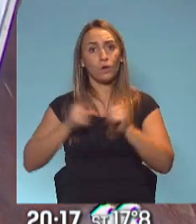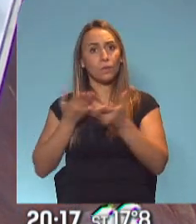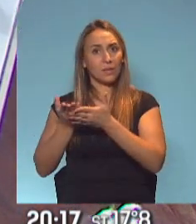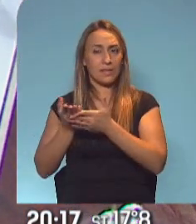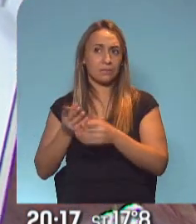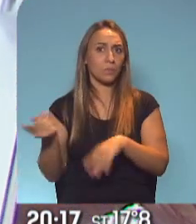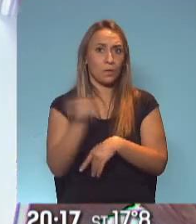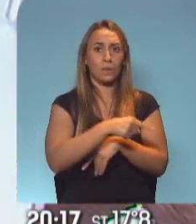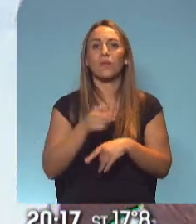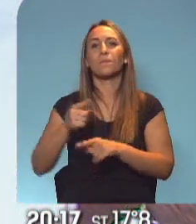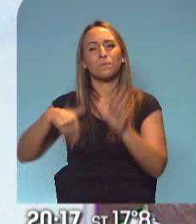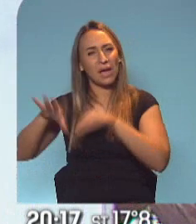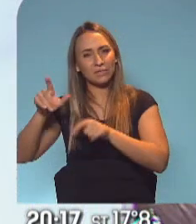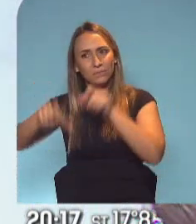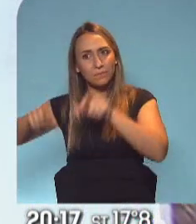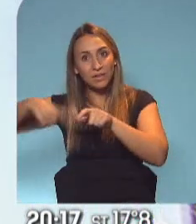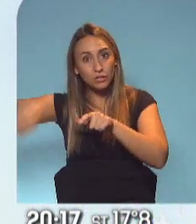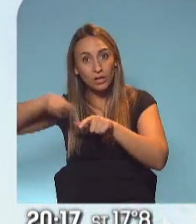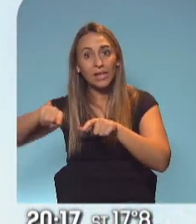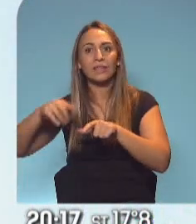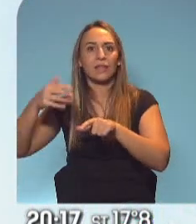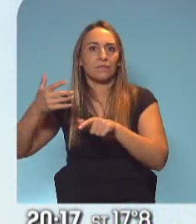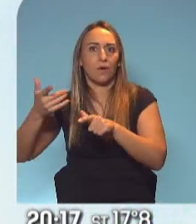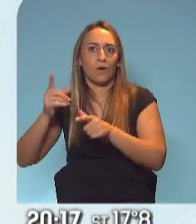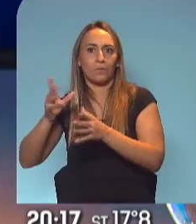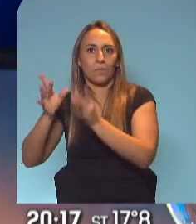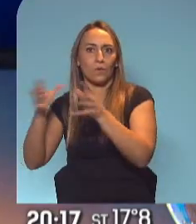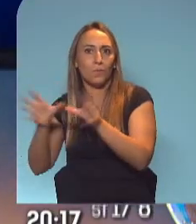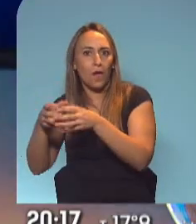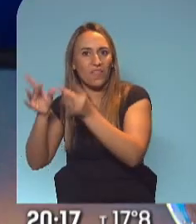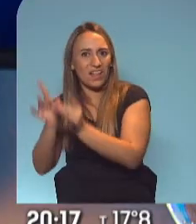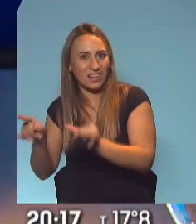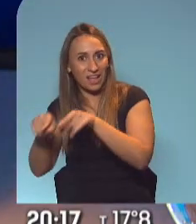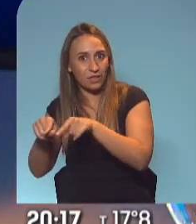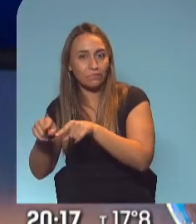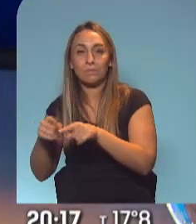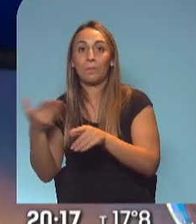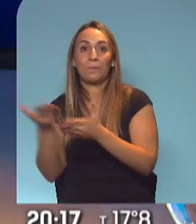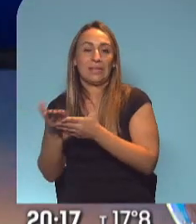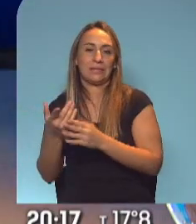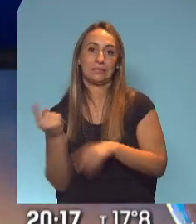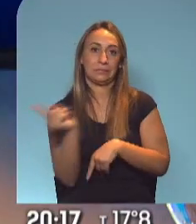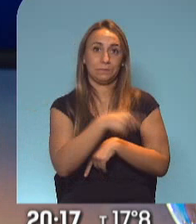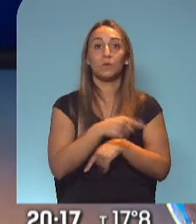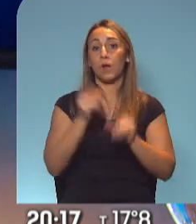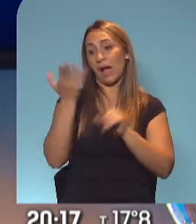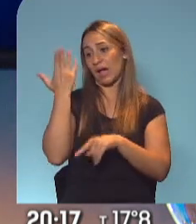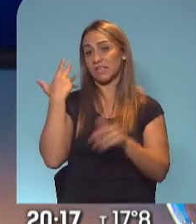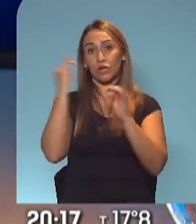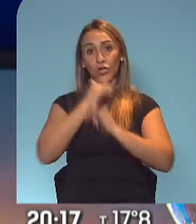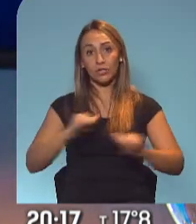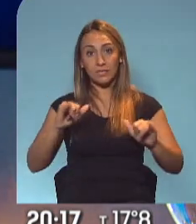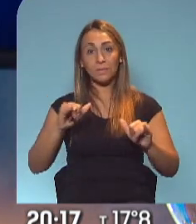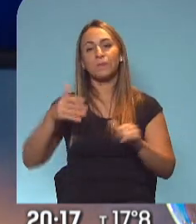grupos de riesgo. Sí. Bueno, y hoy tuvimos una noticia, en realidad de ayer, que es que van a beneficiar con arresto domiciliario a presos